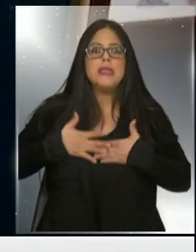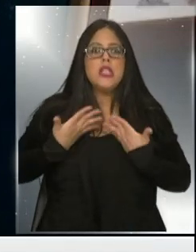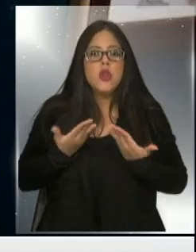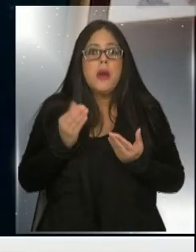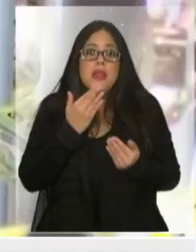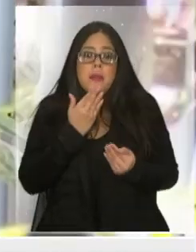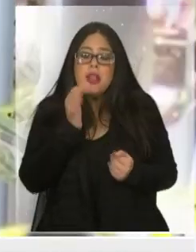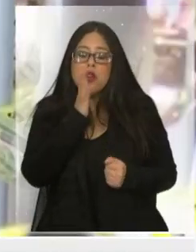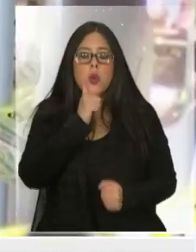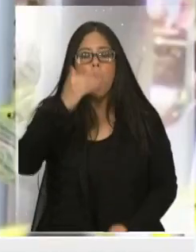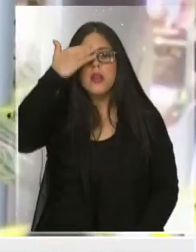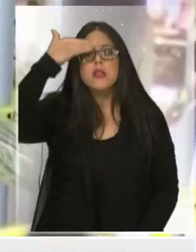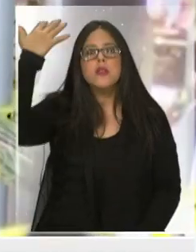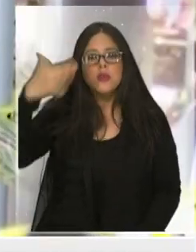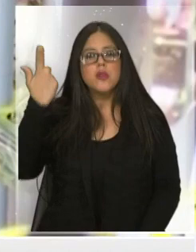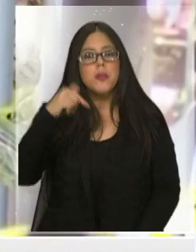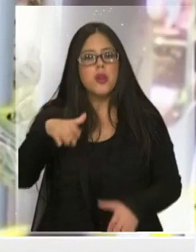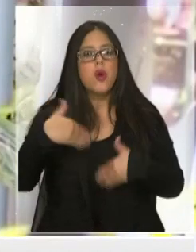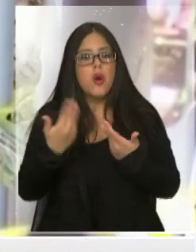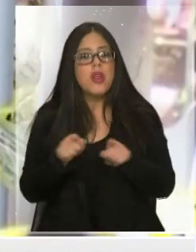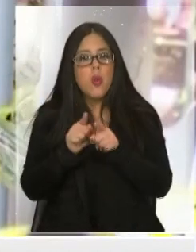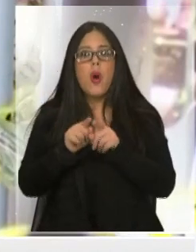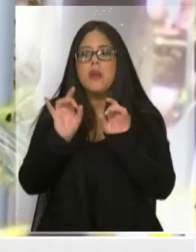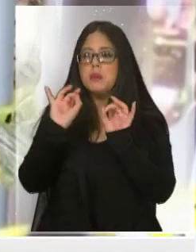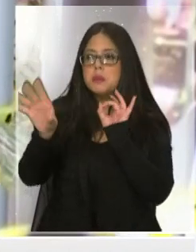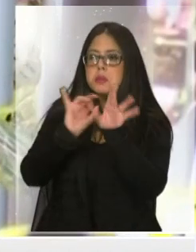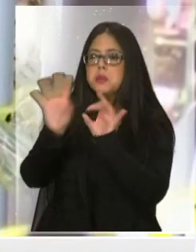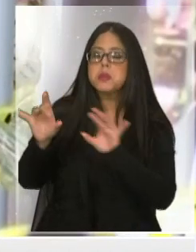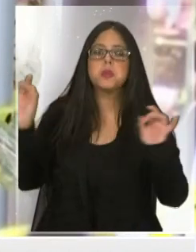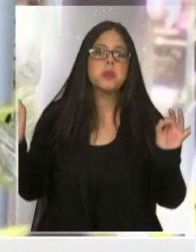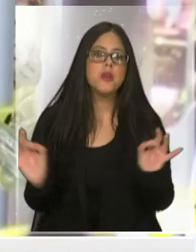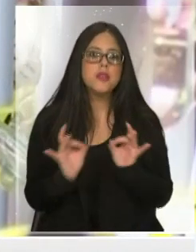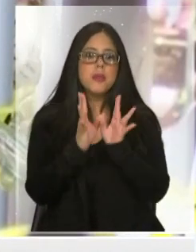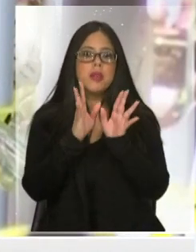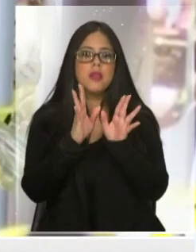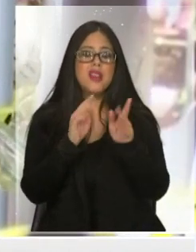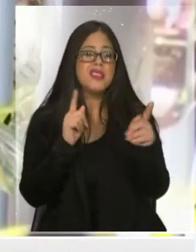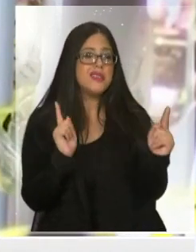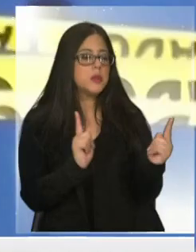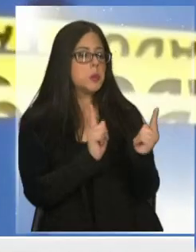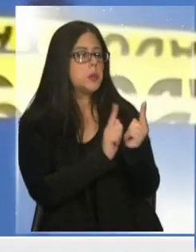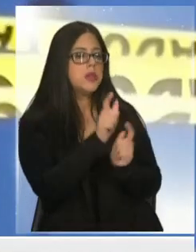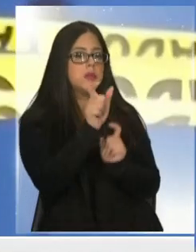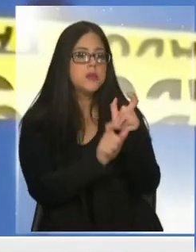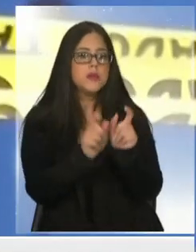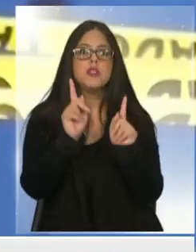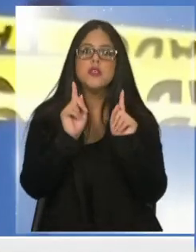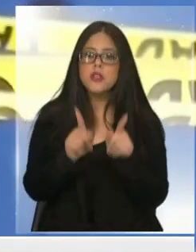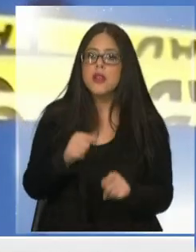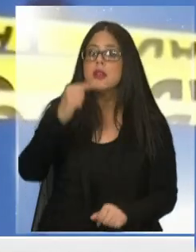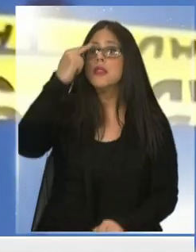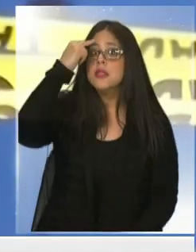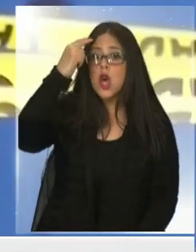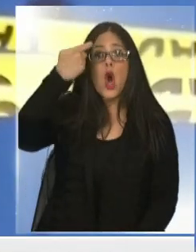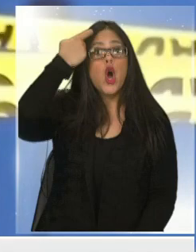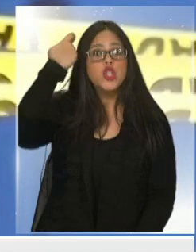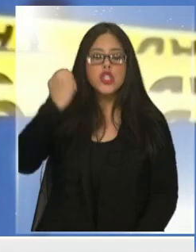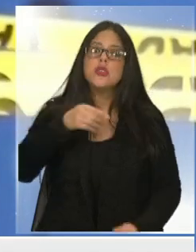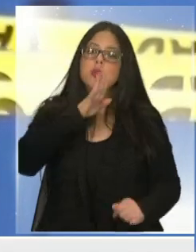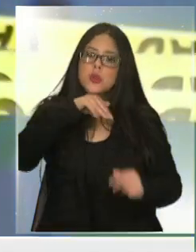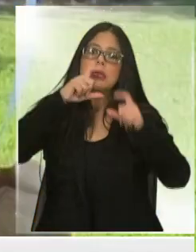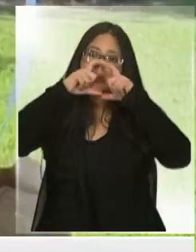tanto, claramente todavía está en el periodo contagioso y por lo tanto, si va a estar cerca de la gente, debe ser consciente de eso y usar una